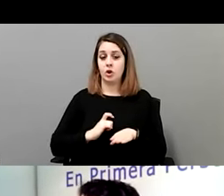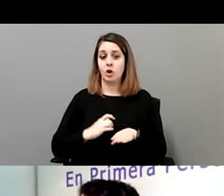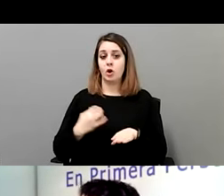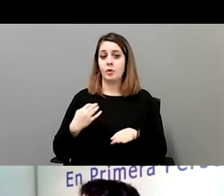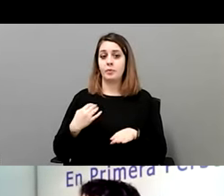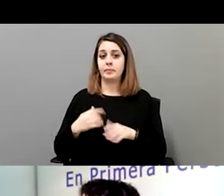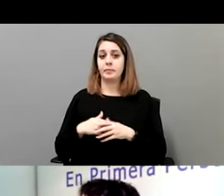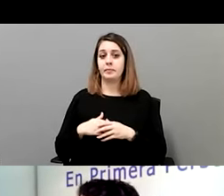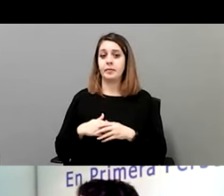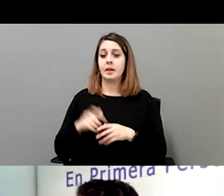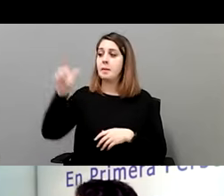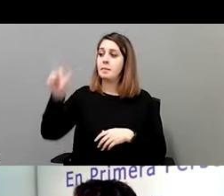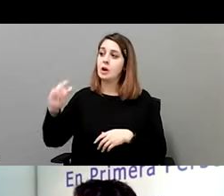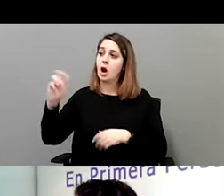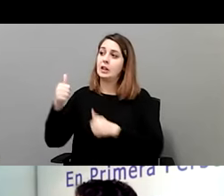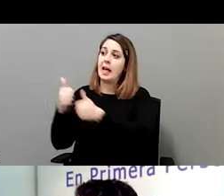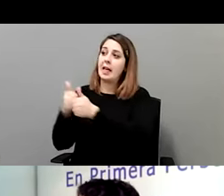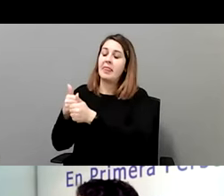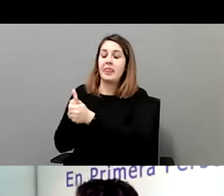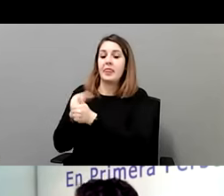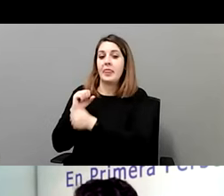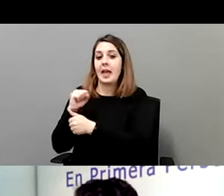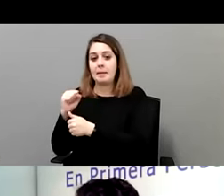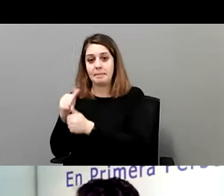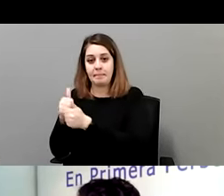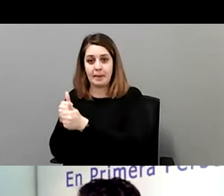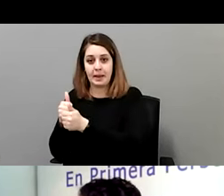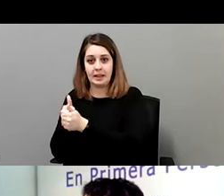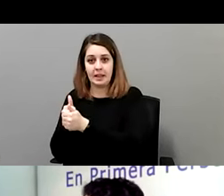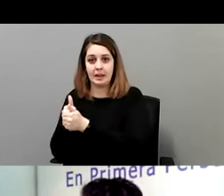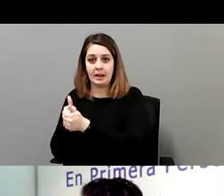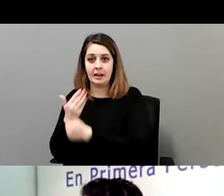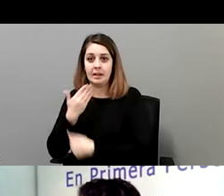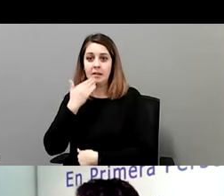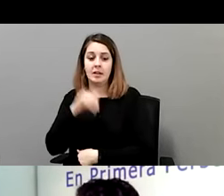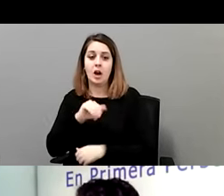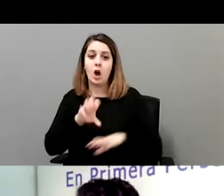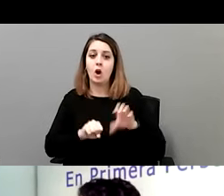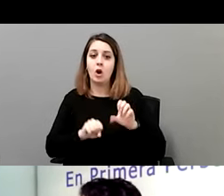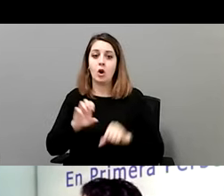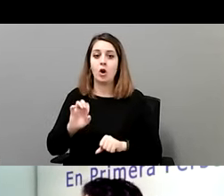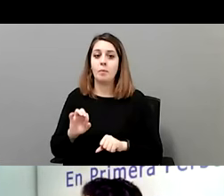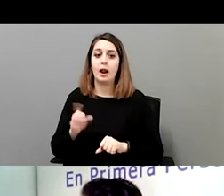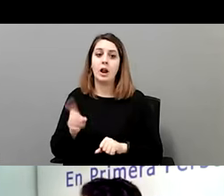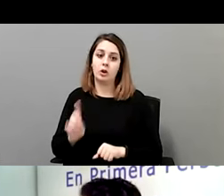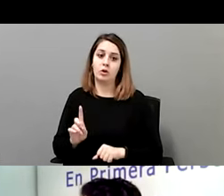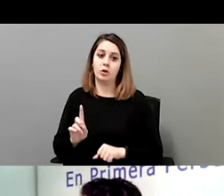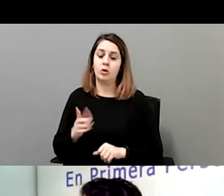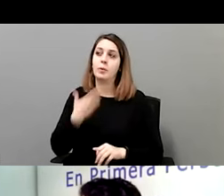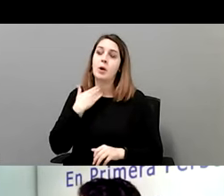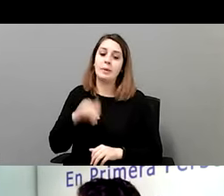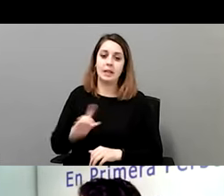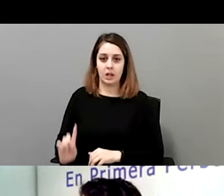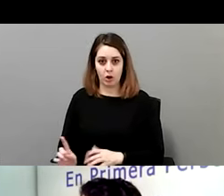depender de otra persona que no la pueda apetecer ir de compras. Simplemente